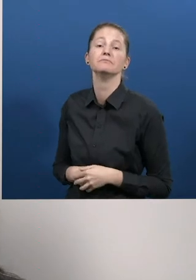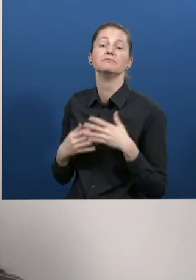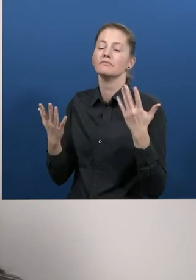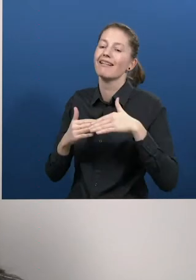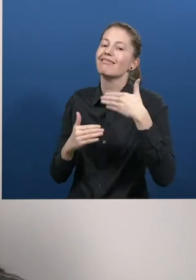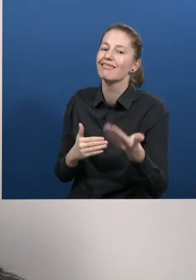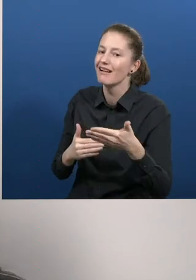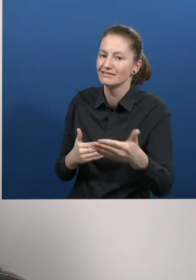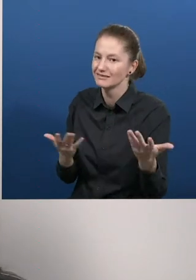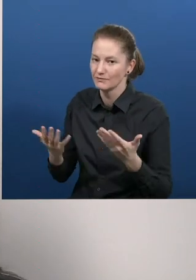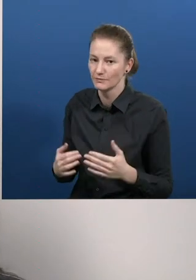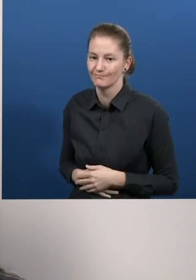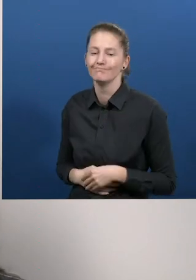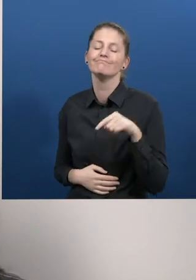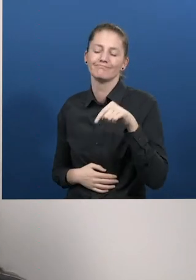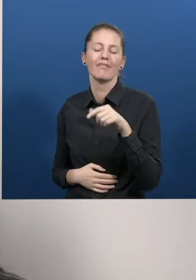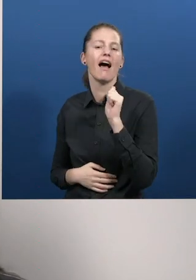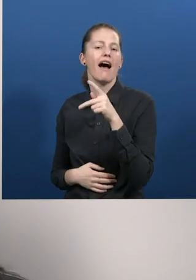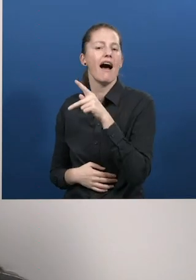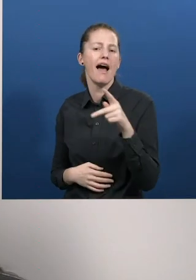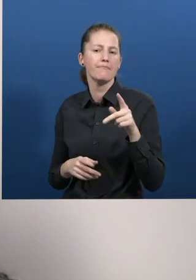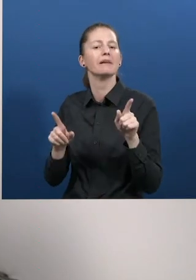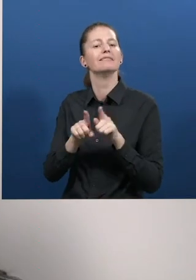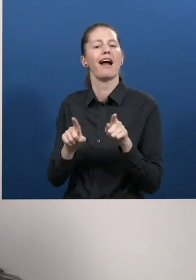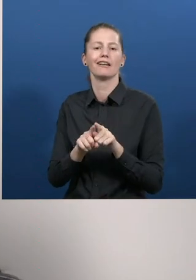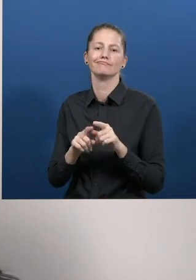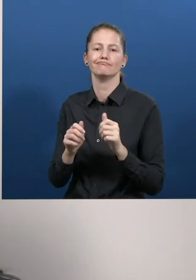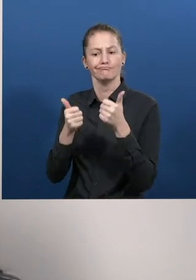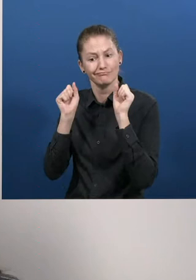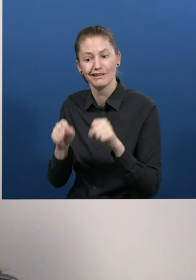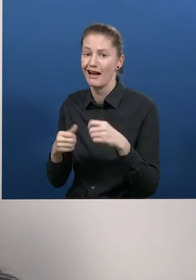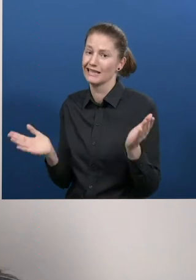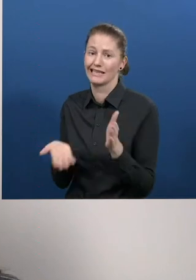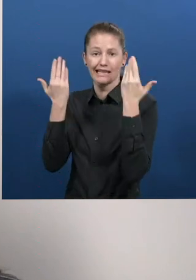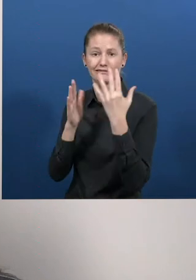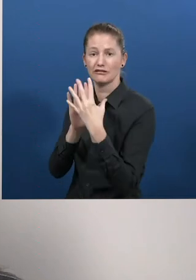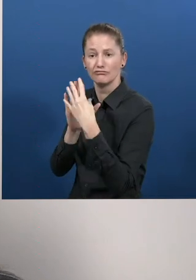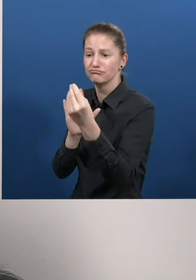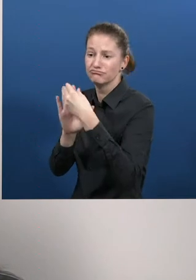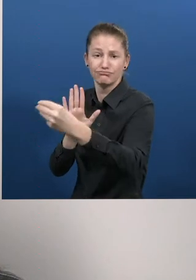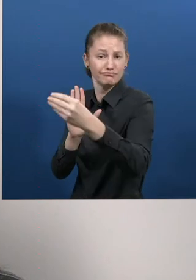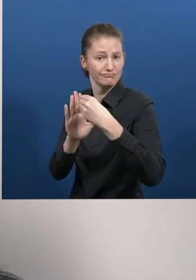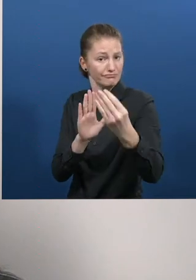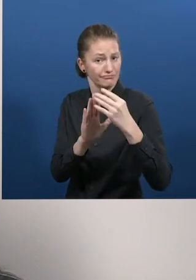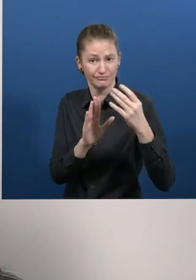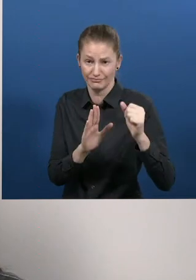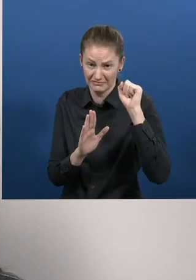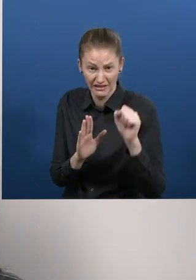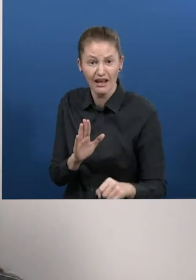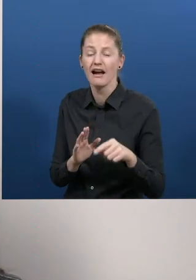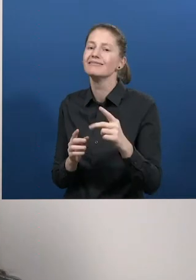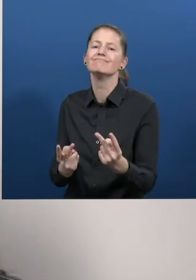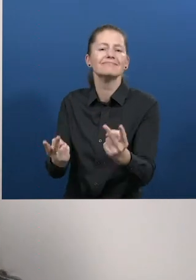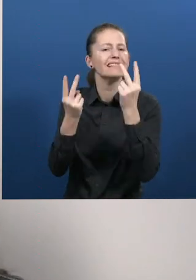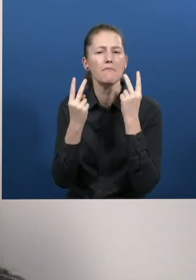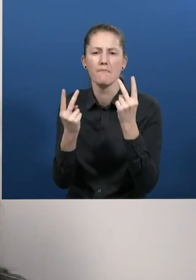AccesibilidApp tiene un alto potencial para replicarse, ya que para implantar su uso en un nuevo territorio solo es necesario formalizar la colaboración entre las